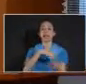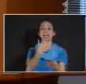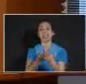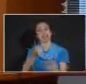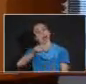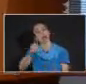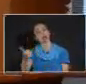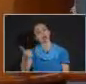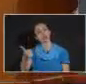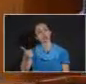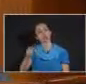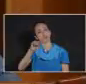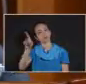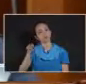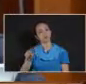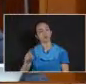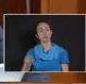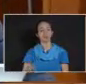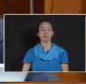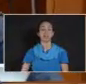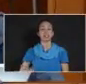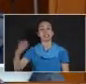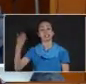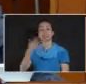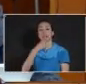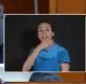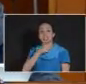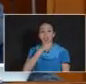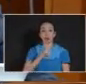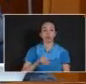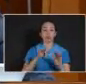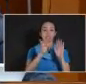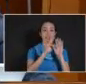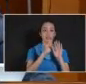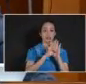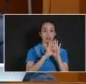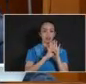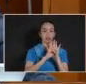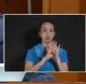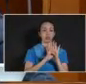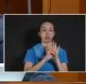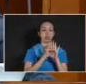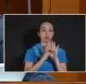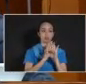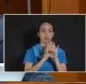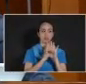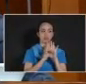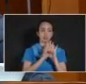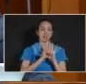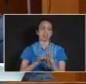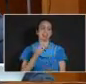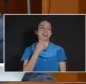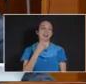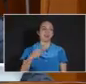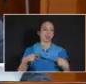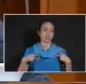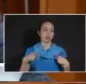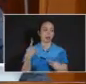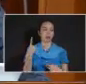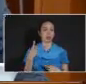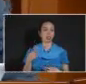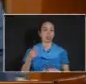Usted sabe que en el Antiguo Testamento había una orden, una prohibición, una maldición, que